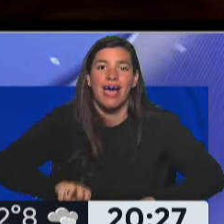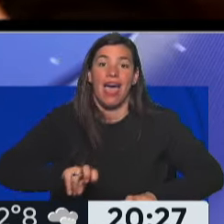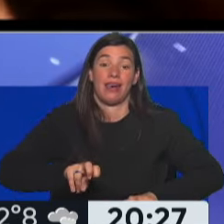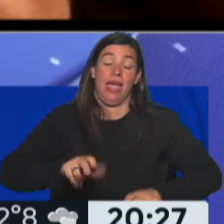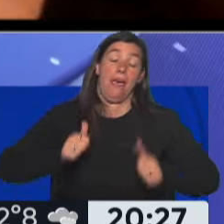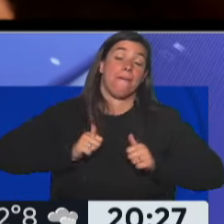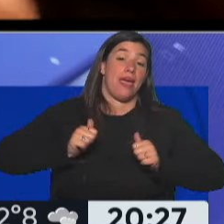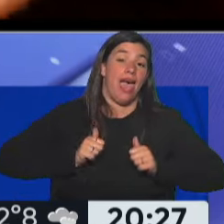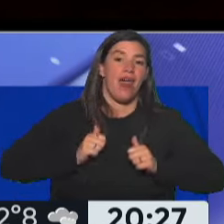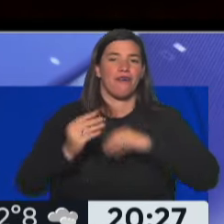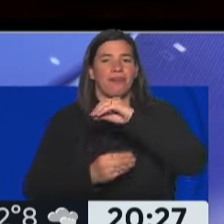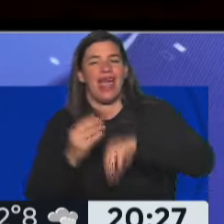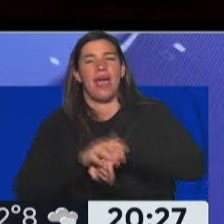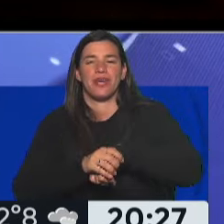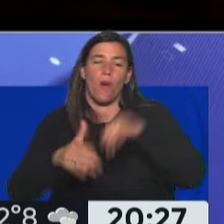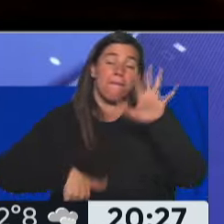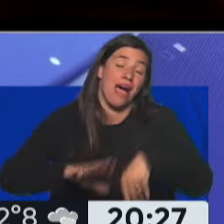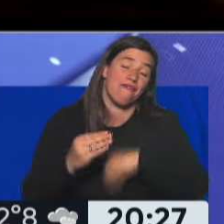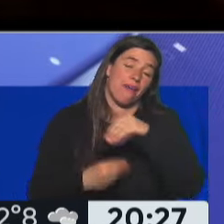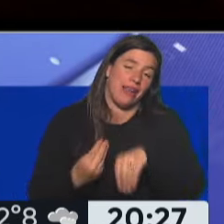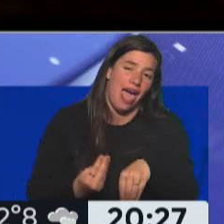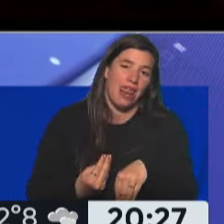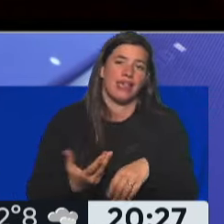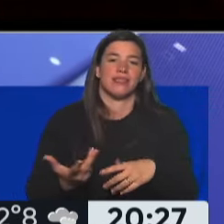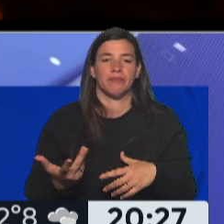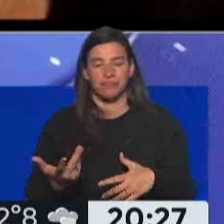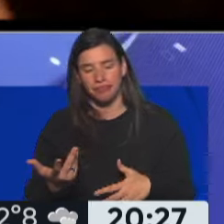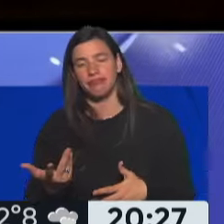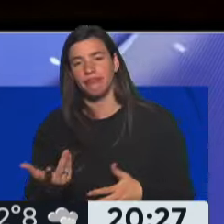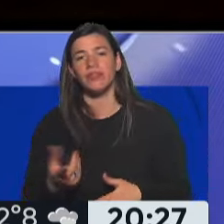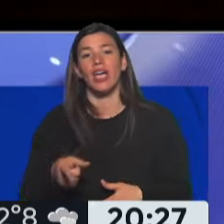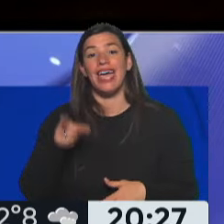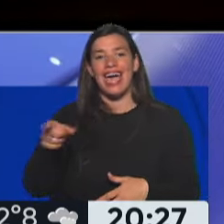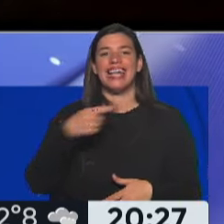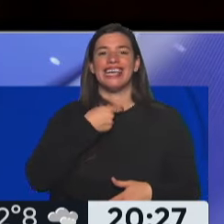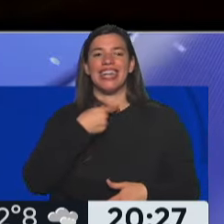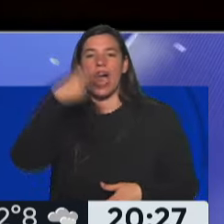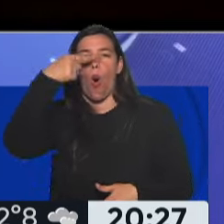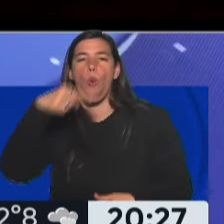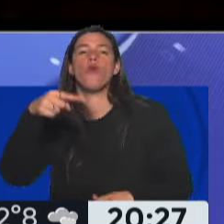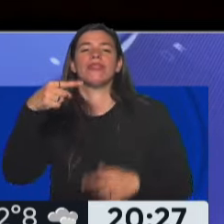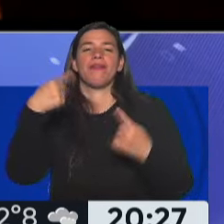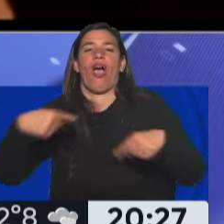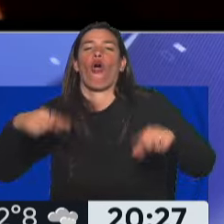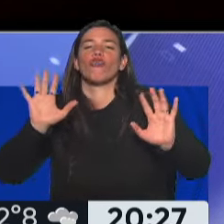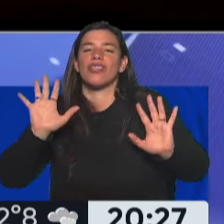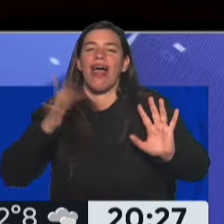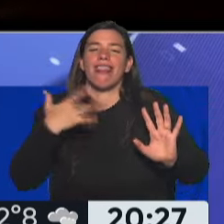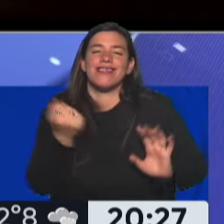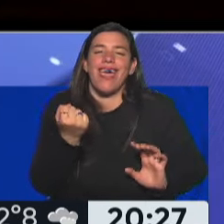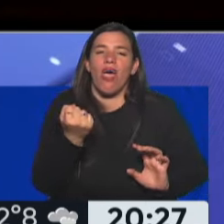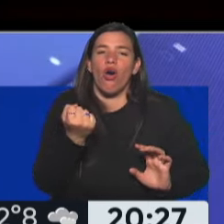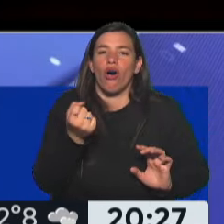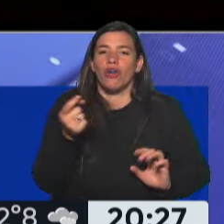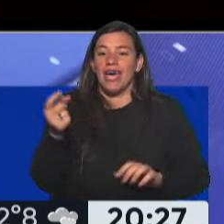los familiares y amigos, y sobre todo los familiares, han podido cumplir el último deseo de la tonta Santillán de ser justamente